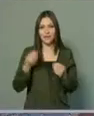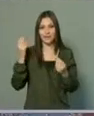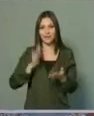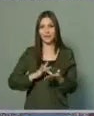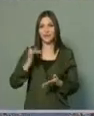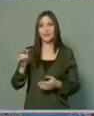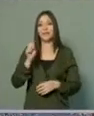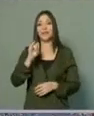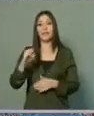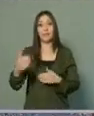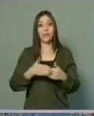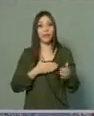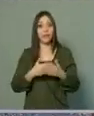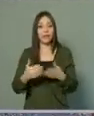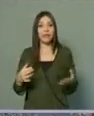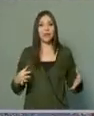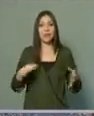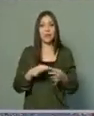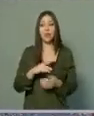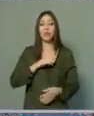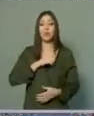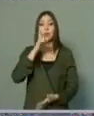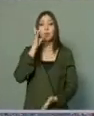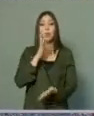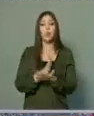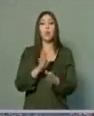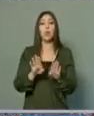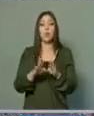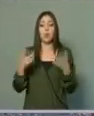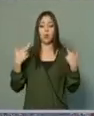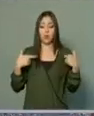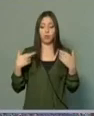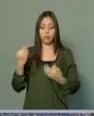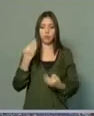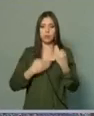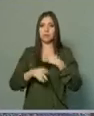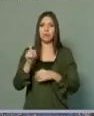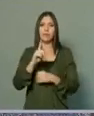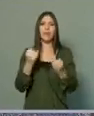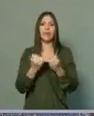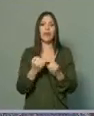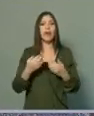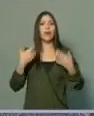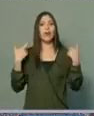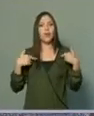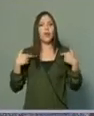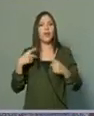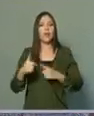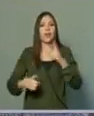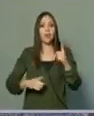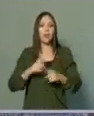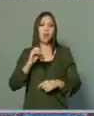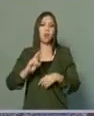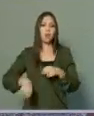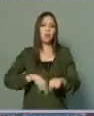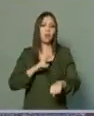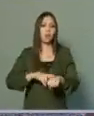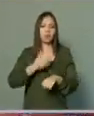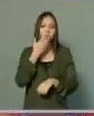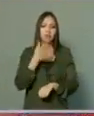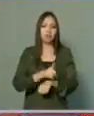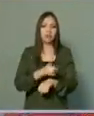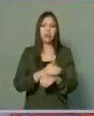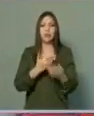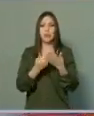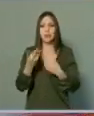póngase así en tendencia, pero no solamente en la parte fashion, sino también en la parte urbana y deportiva. Y ya está con nosotros Pedro Montiel, experto